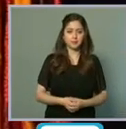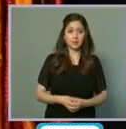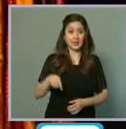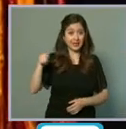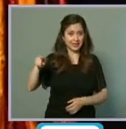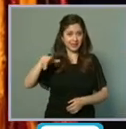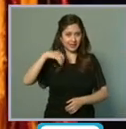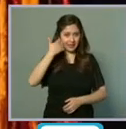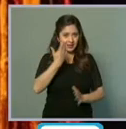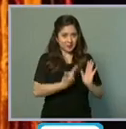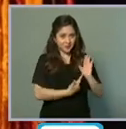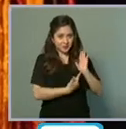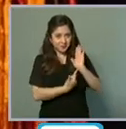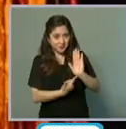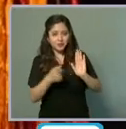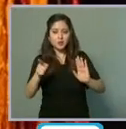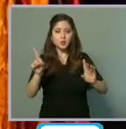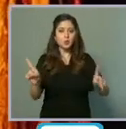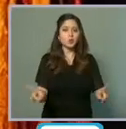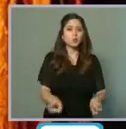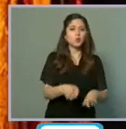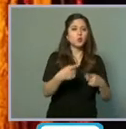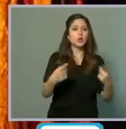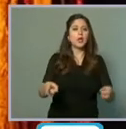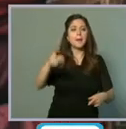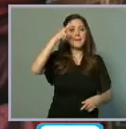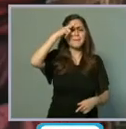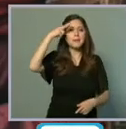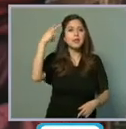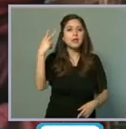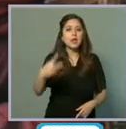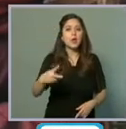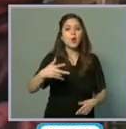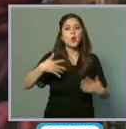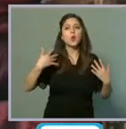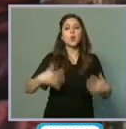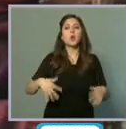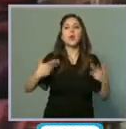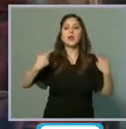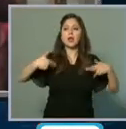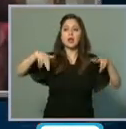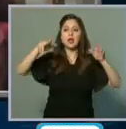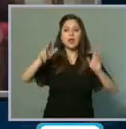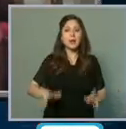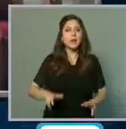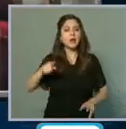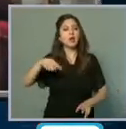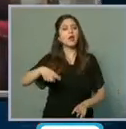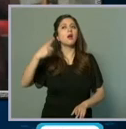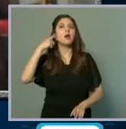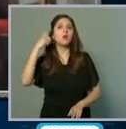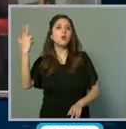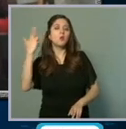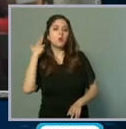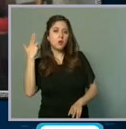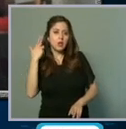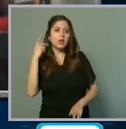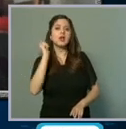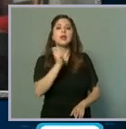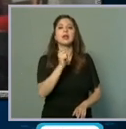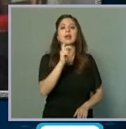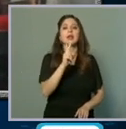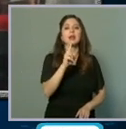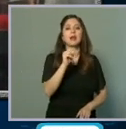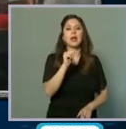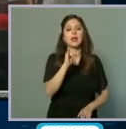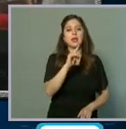idea de ellos mismos, de los músicos mexicanos, de los grandes músicos de la música mexicana. Ujú. Ajá, vamos a tener en México Raíz y Fusión